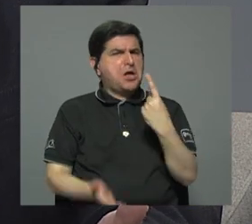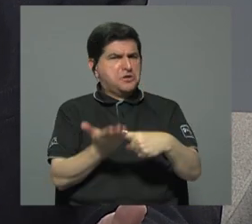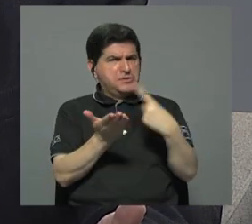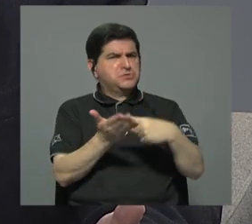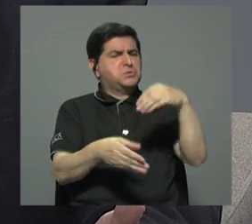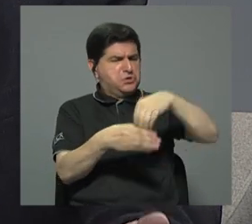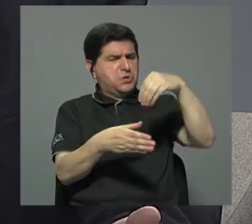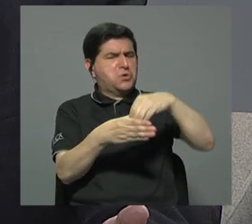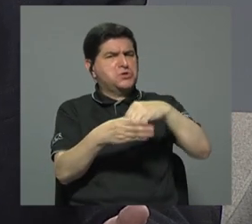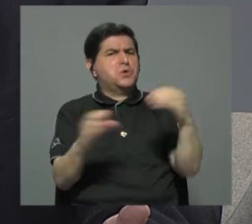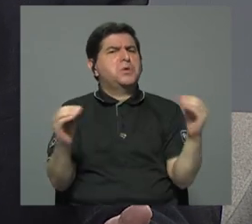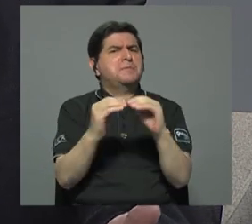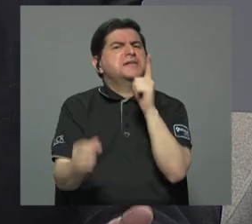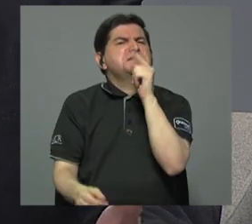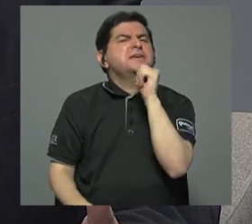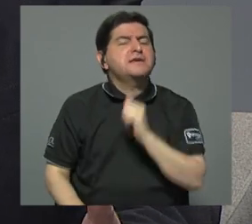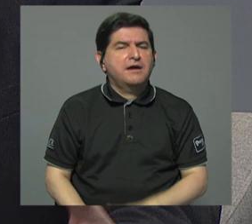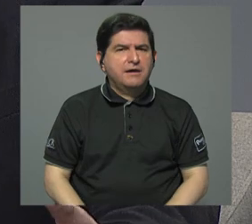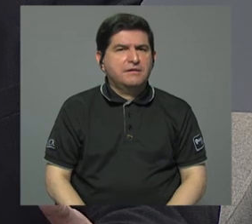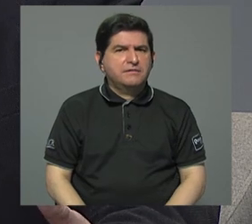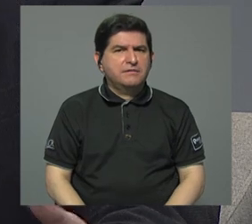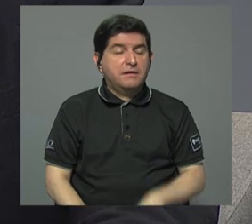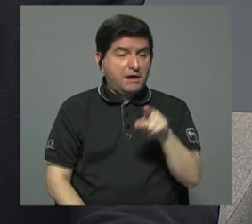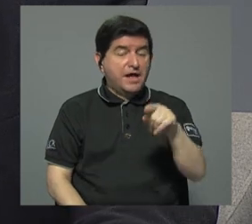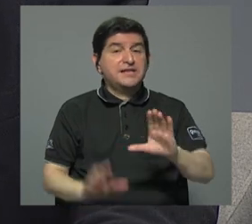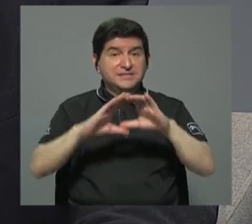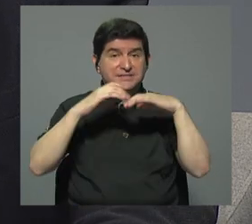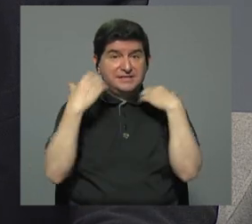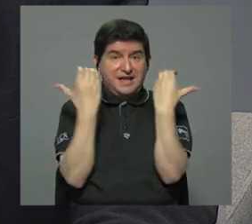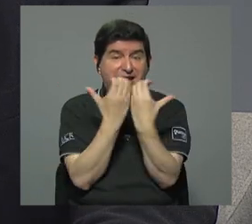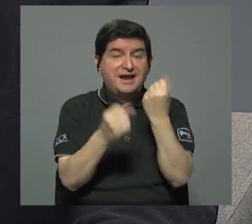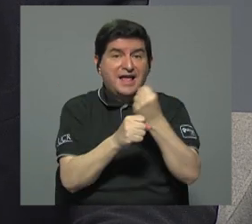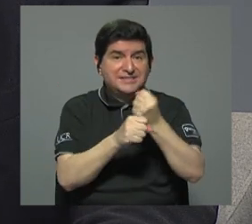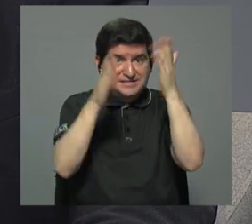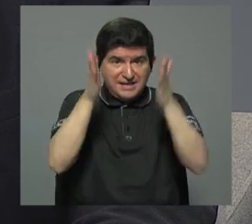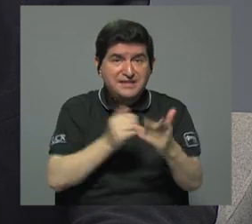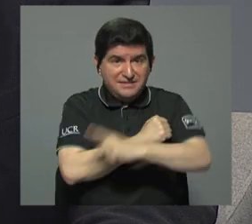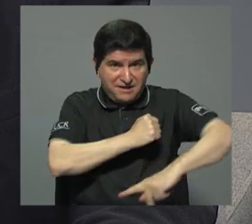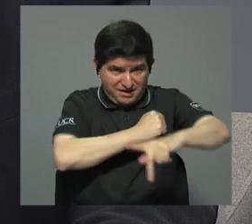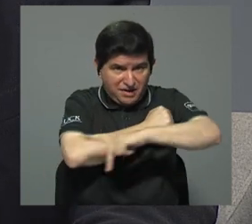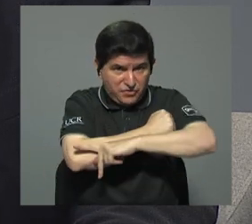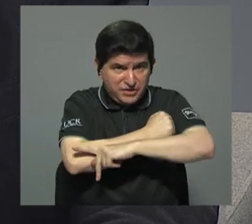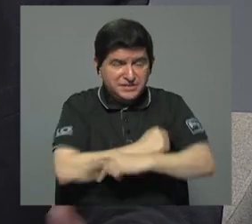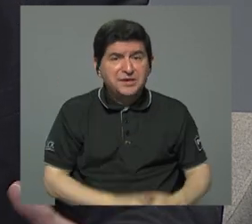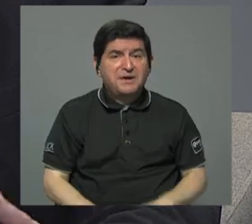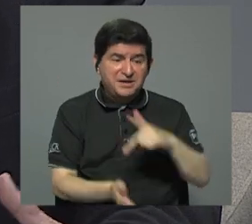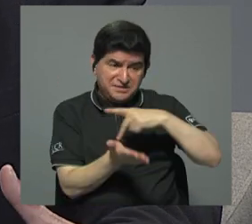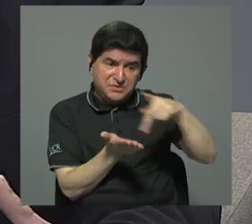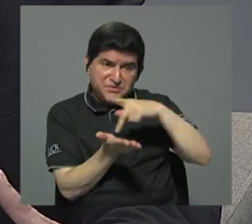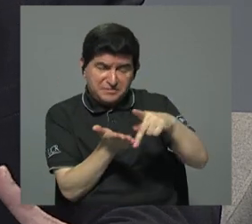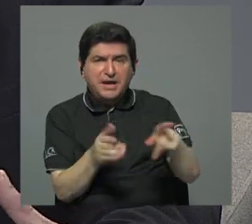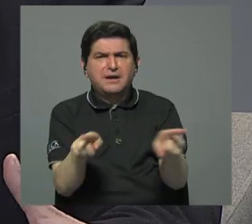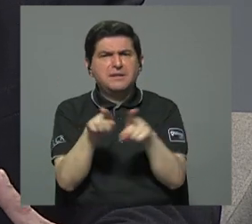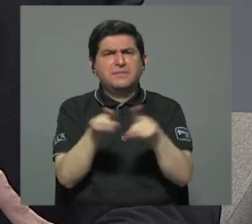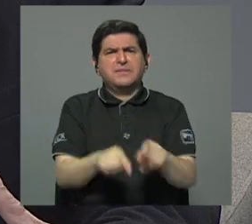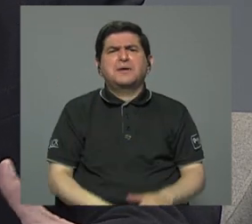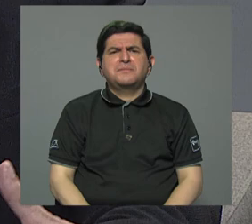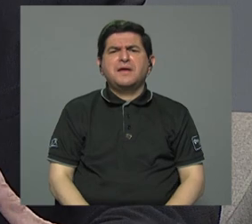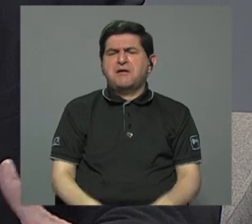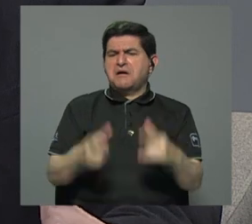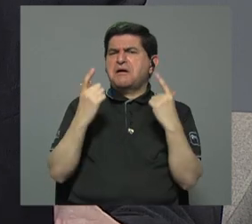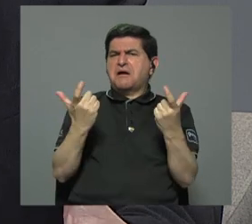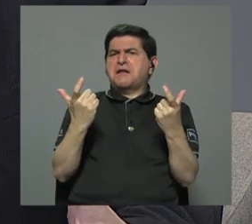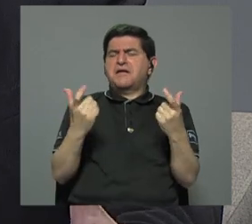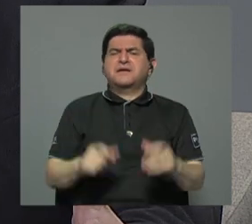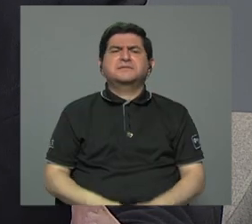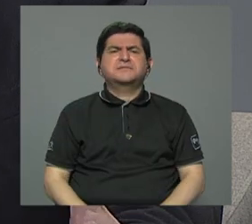están aportando más y se está recargando sobre la clase trabajadora de este país, y discutamos también las ganancias de los